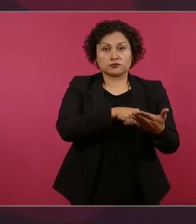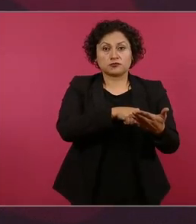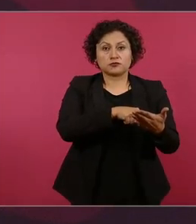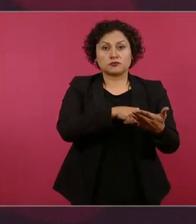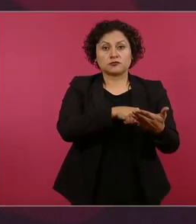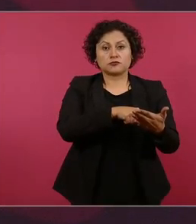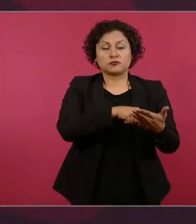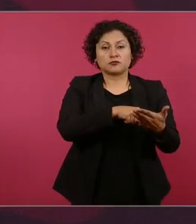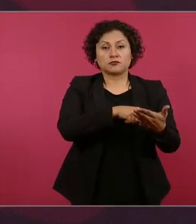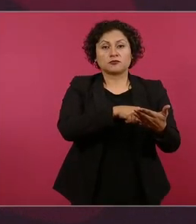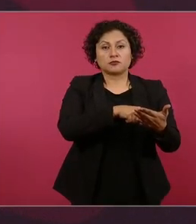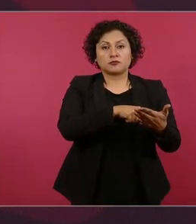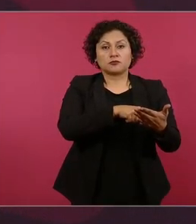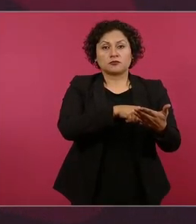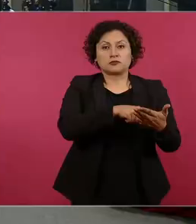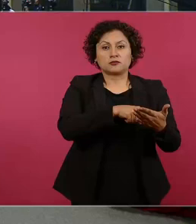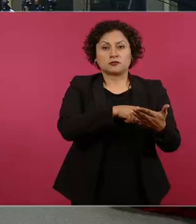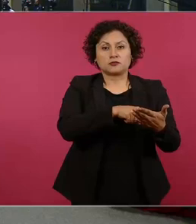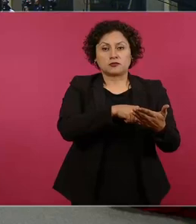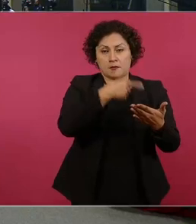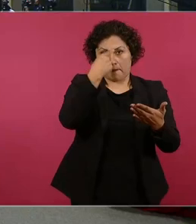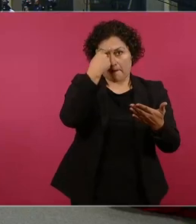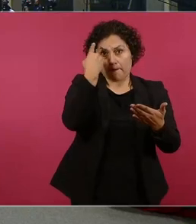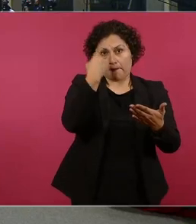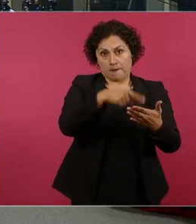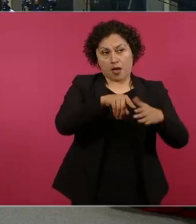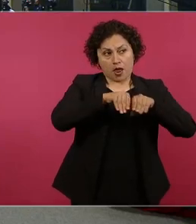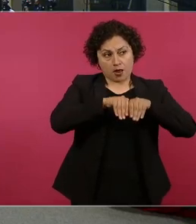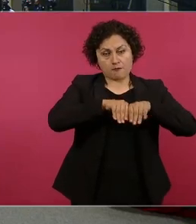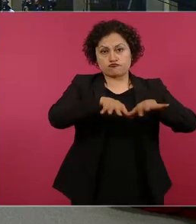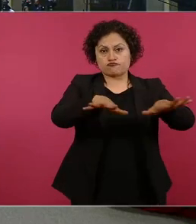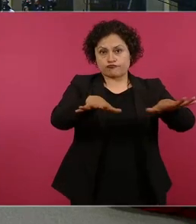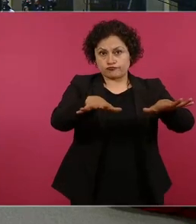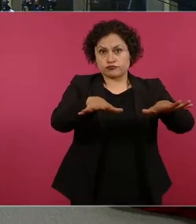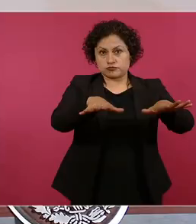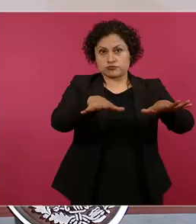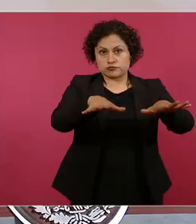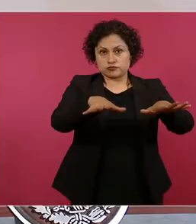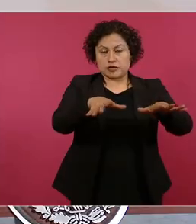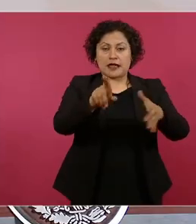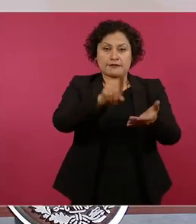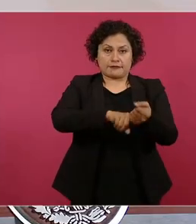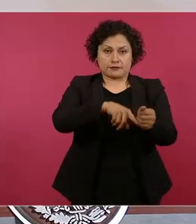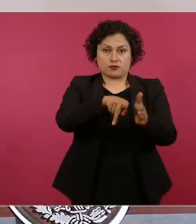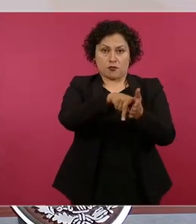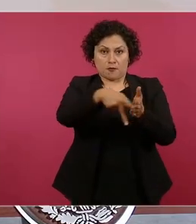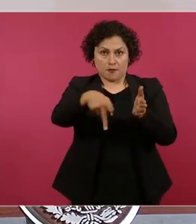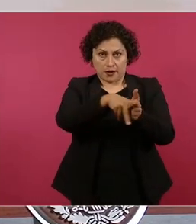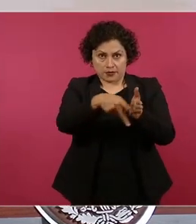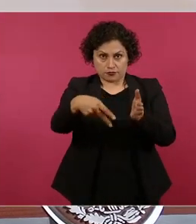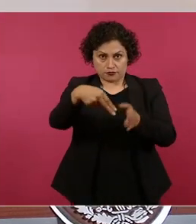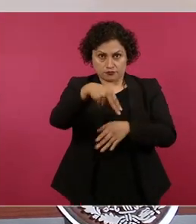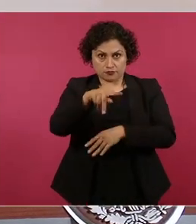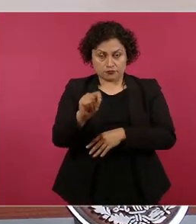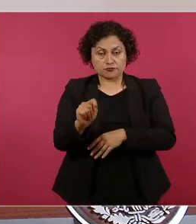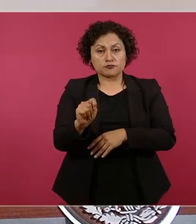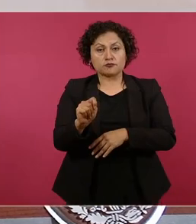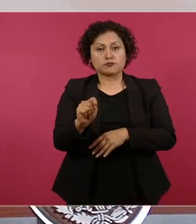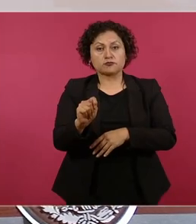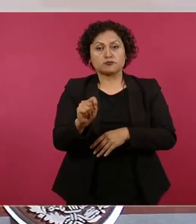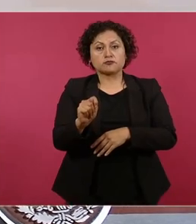con la publicación con el periódico